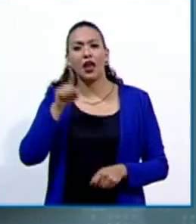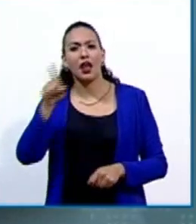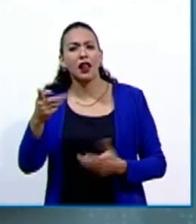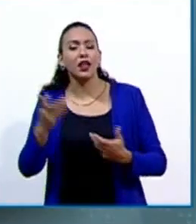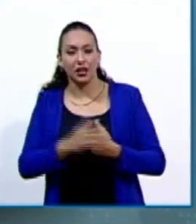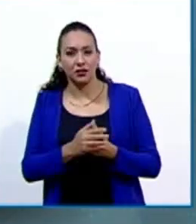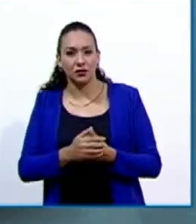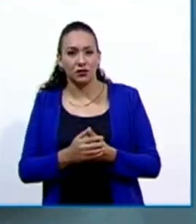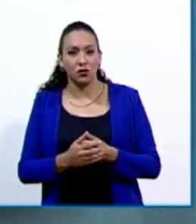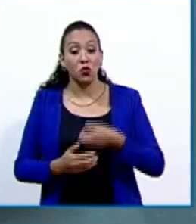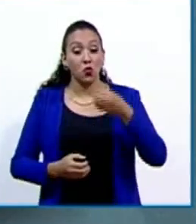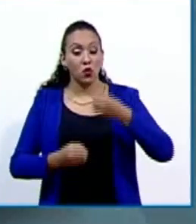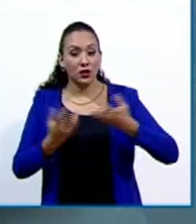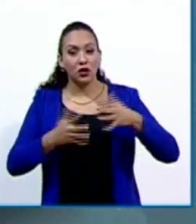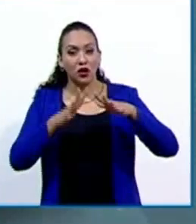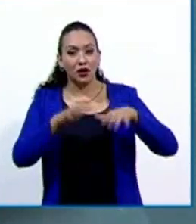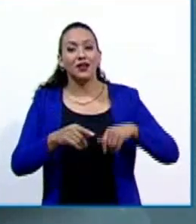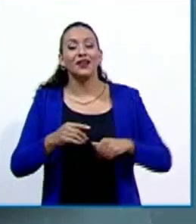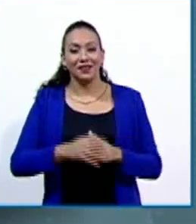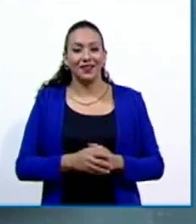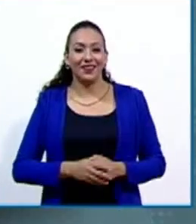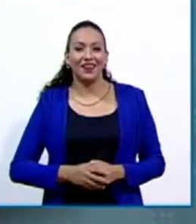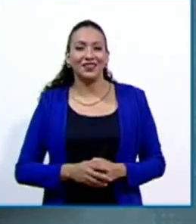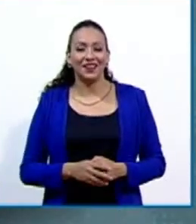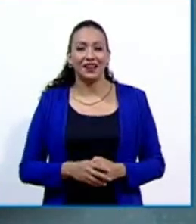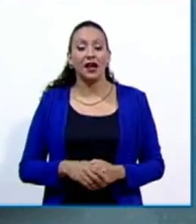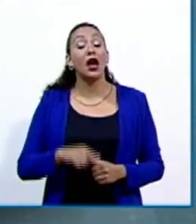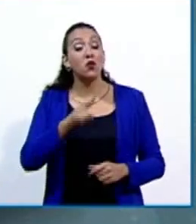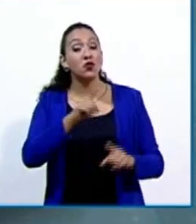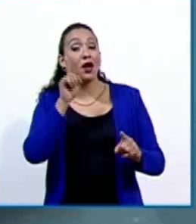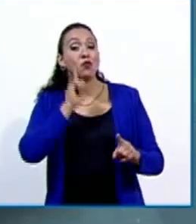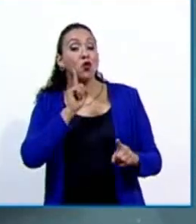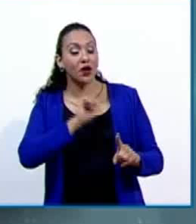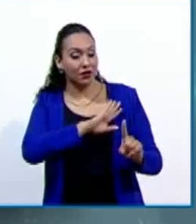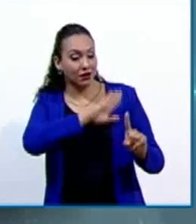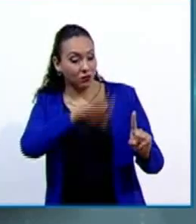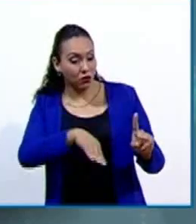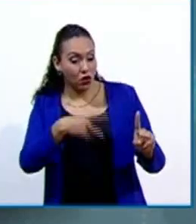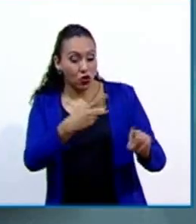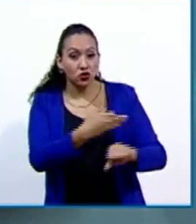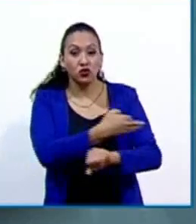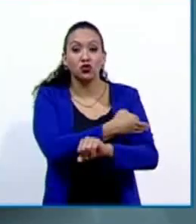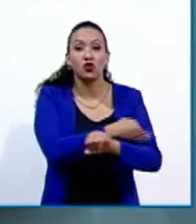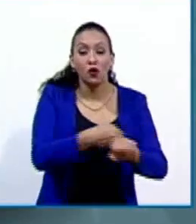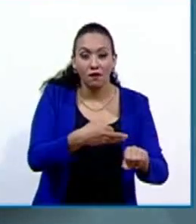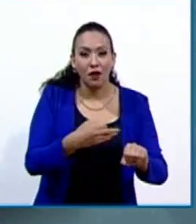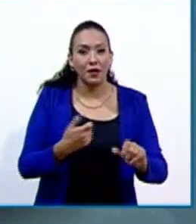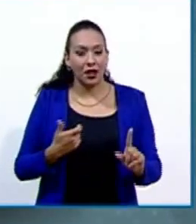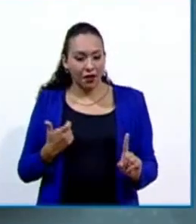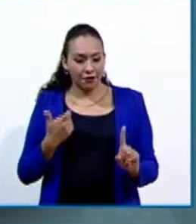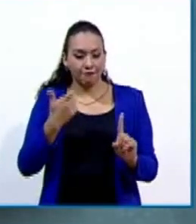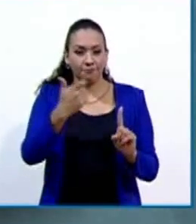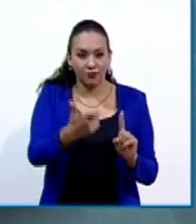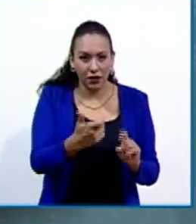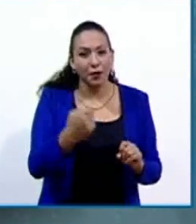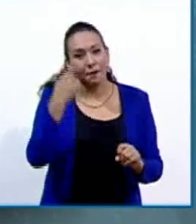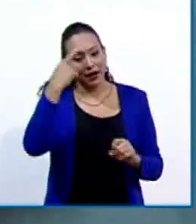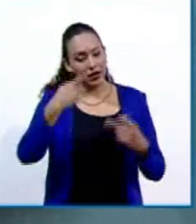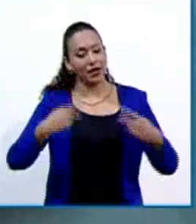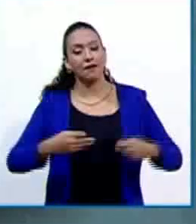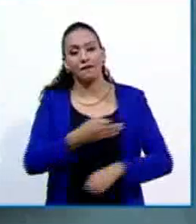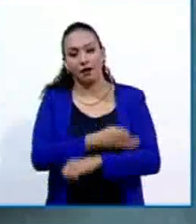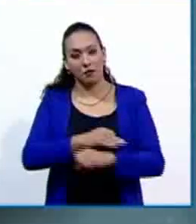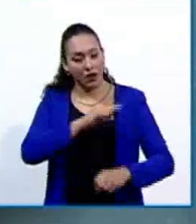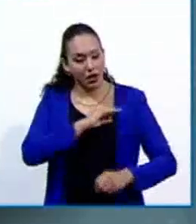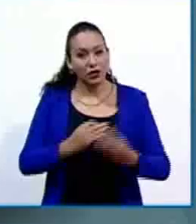favor de la madre de una trabajadora fallecida, al garantizarle el acceso a las prestaciones económicas que le permitan su sustento.